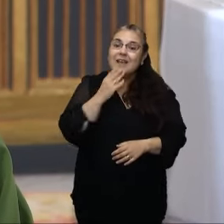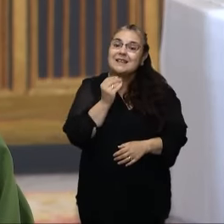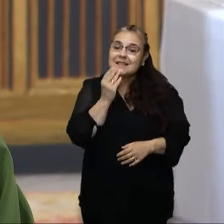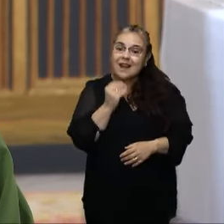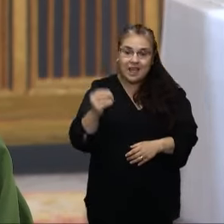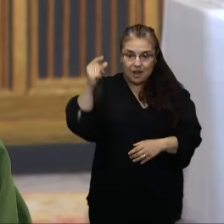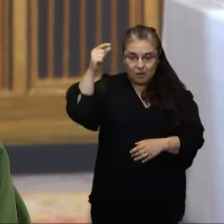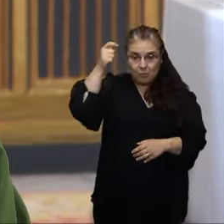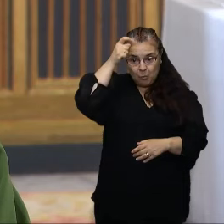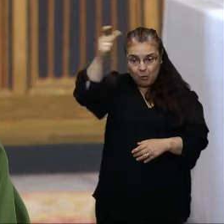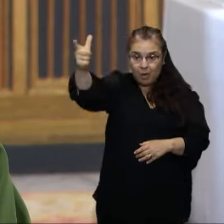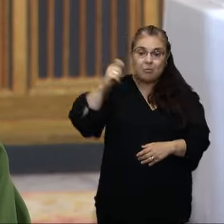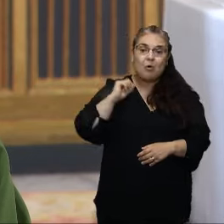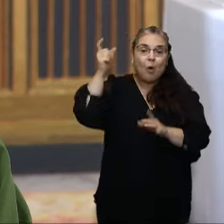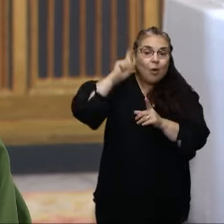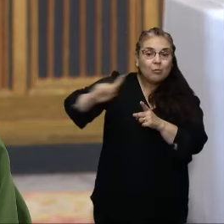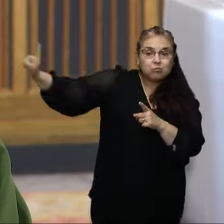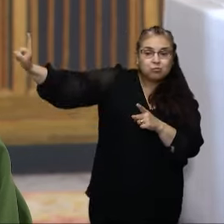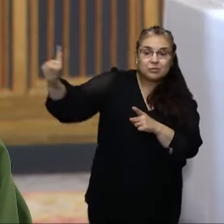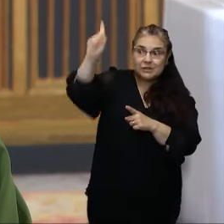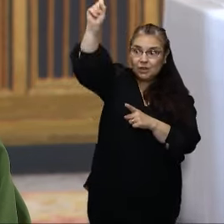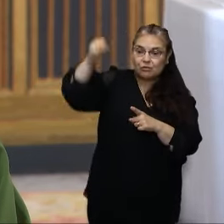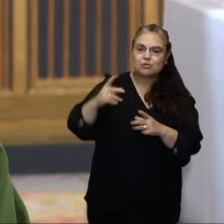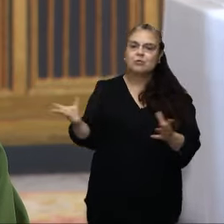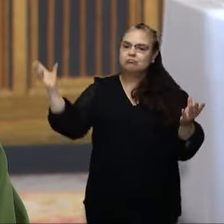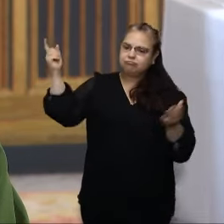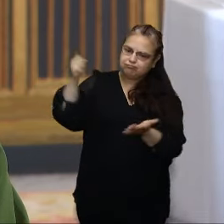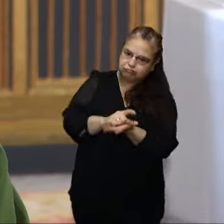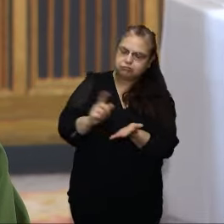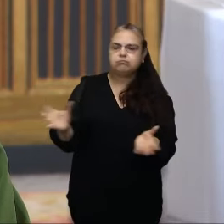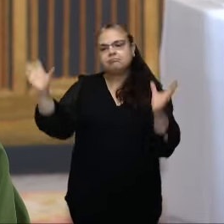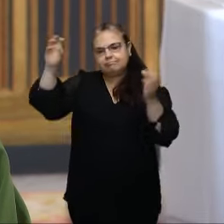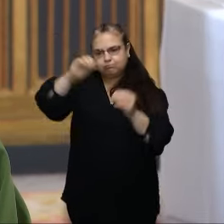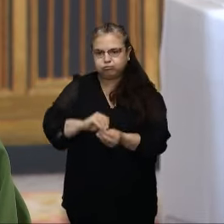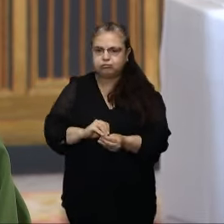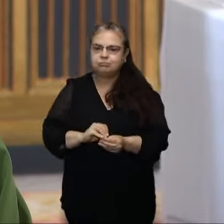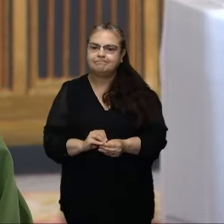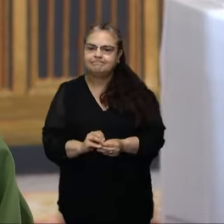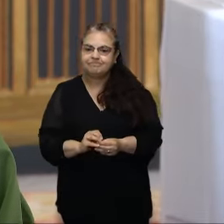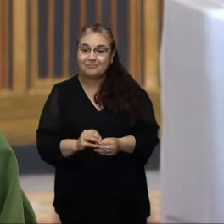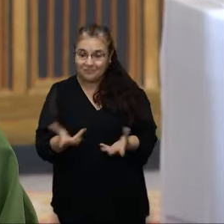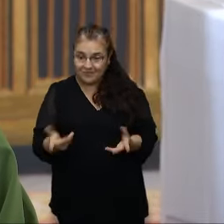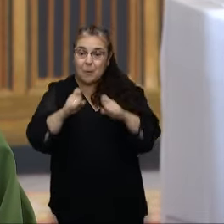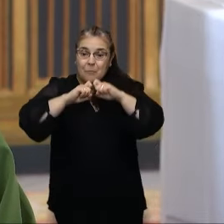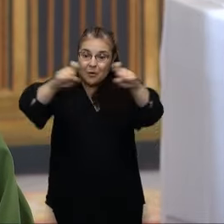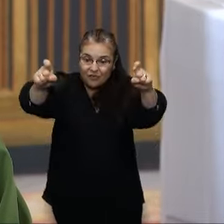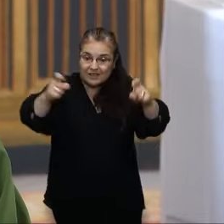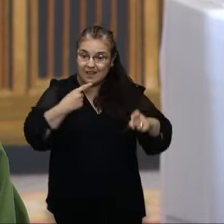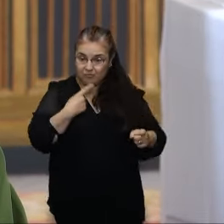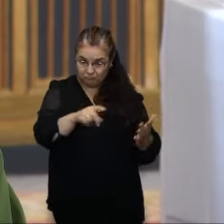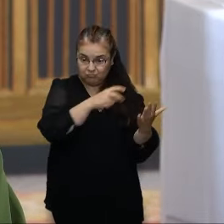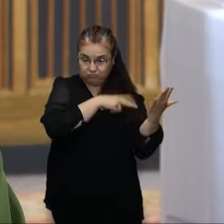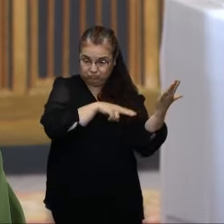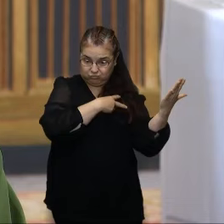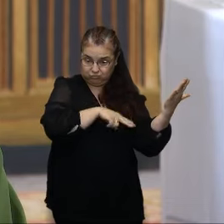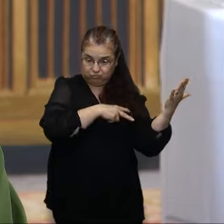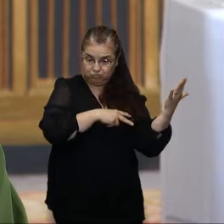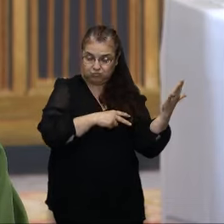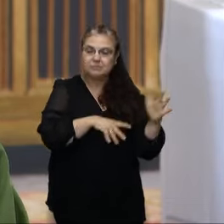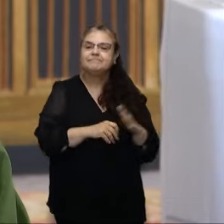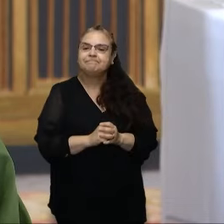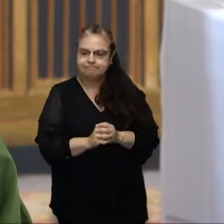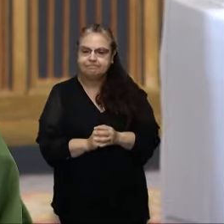mantiene siempre su fidelidad. Este es el mensaje que el profeta quiere transmitir en este texto tan conocido,